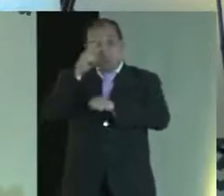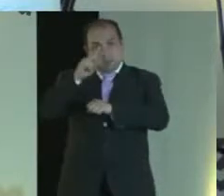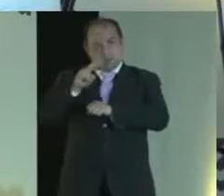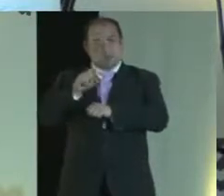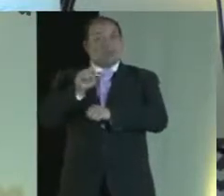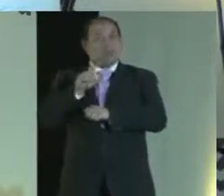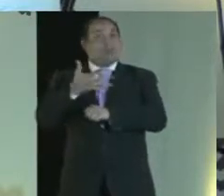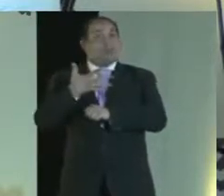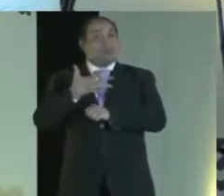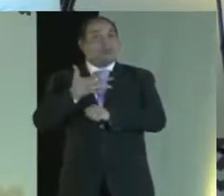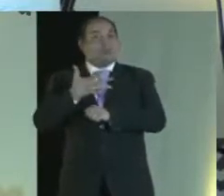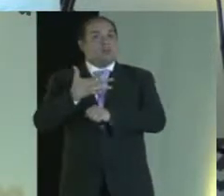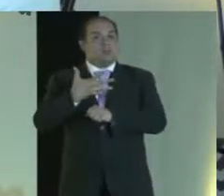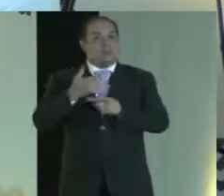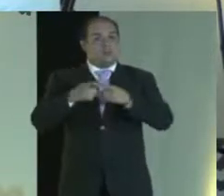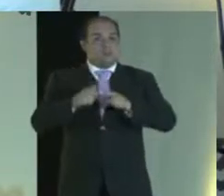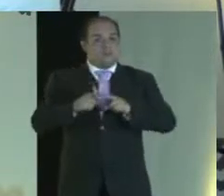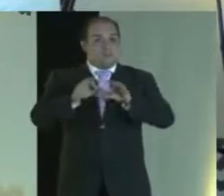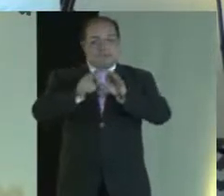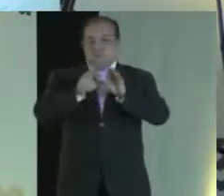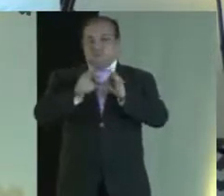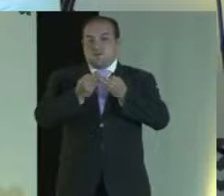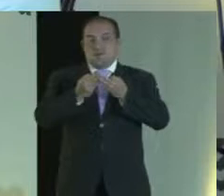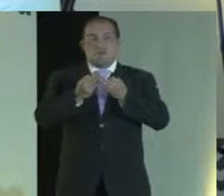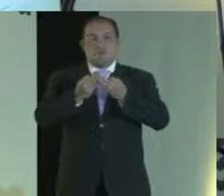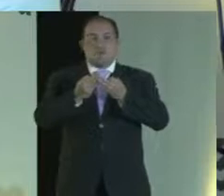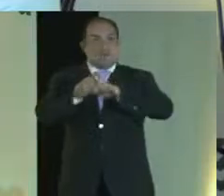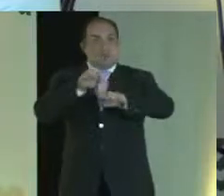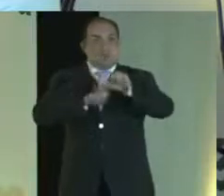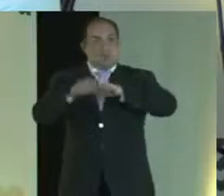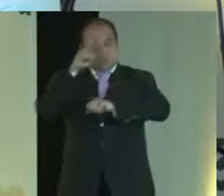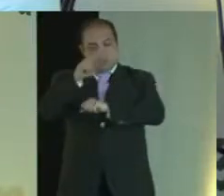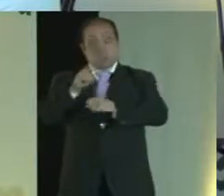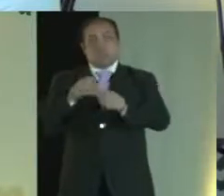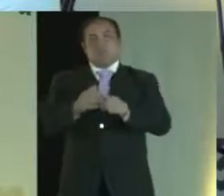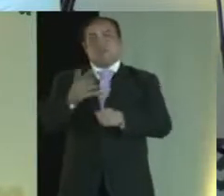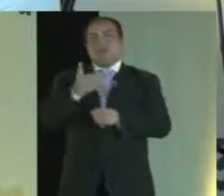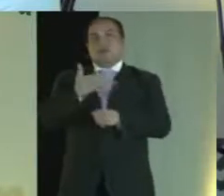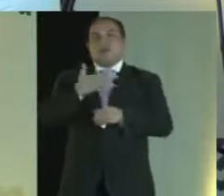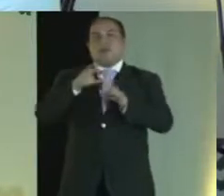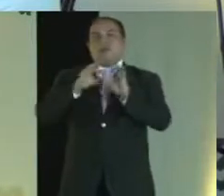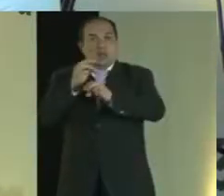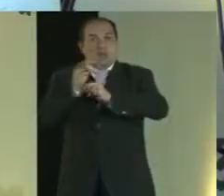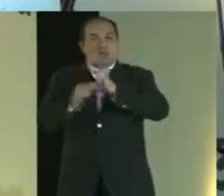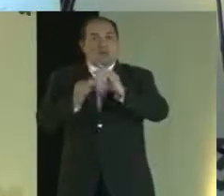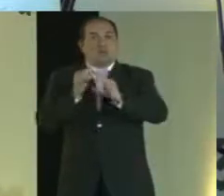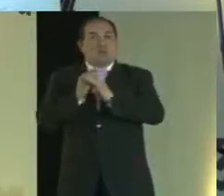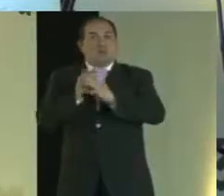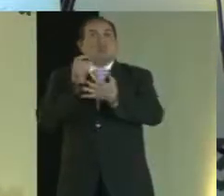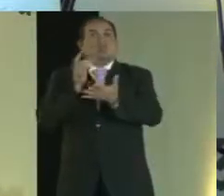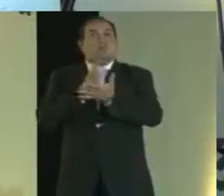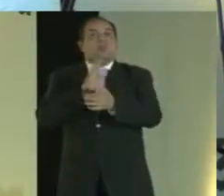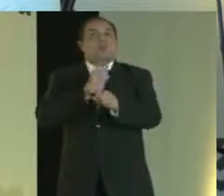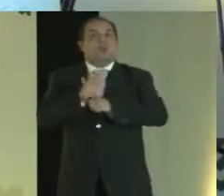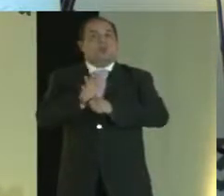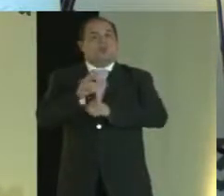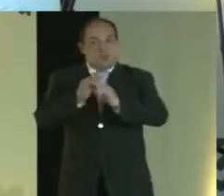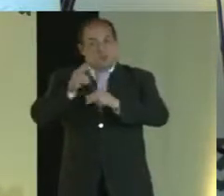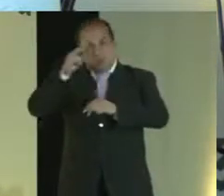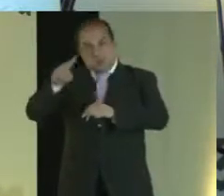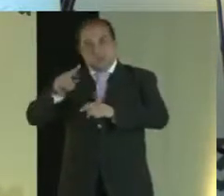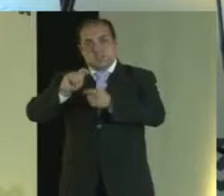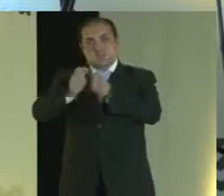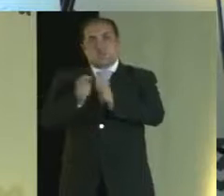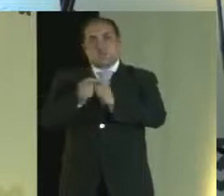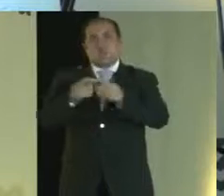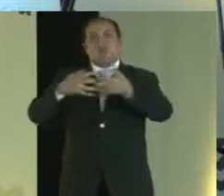serie de condiciones para de la manera trabajadores en pobreza, ¿qué pobreza? En la fábrica